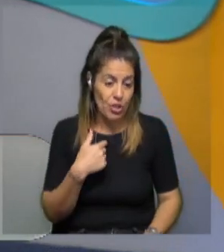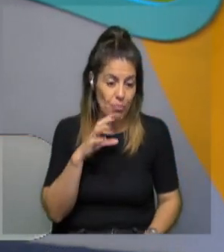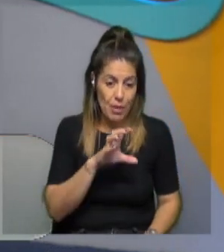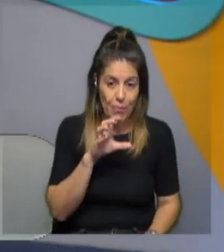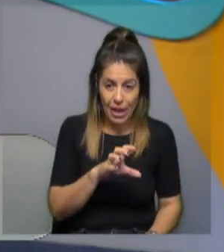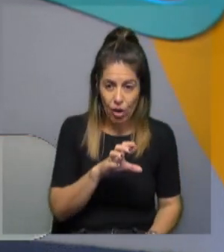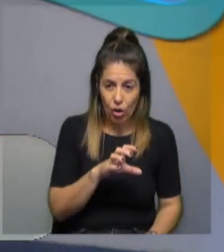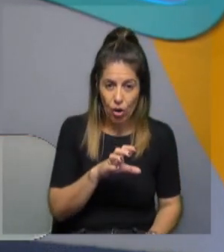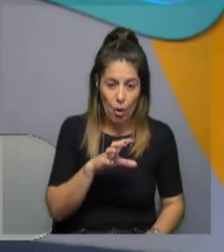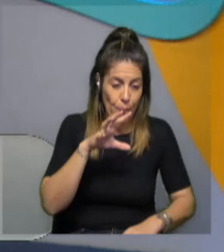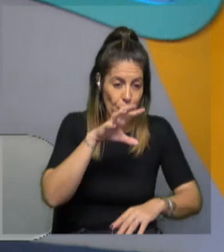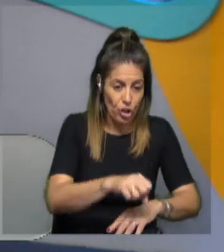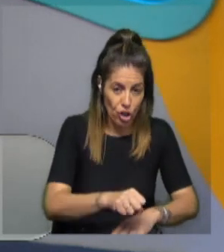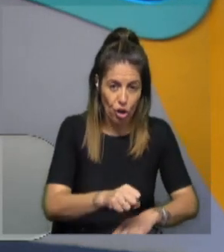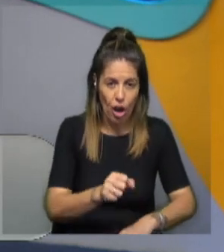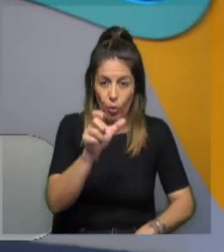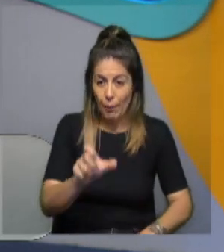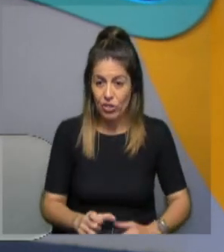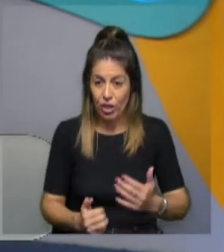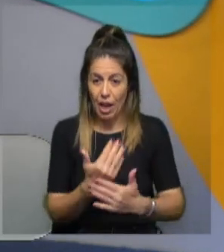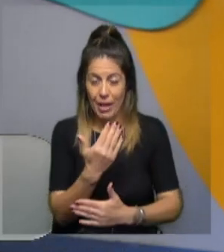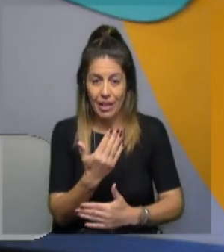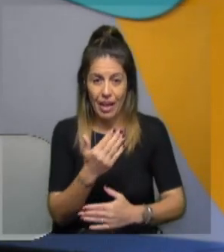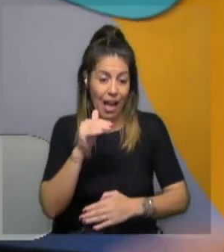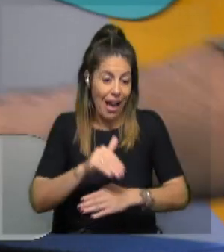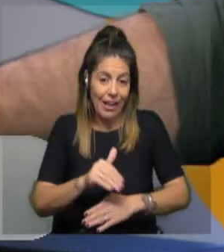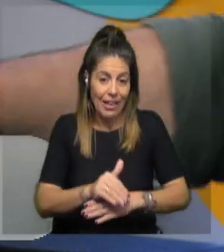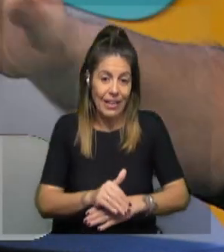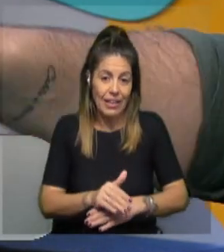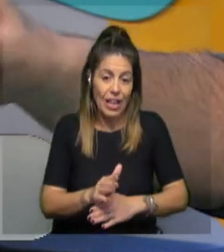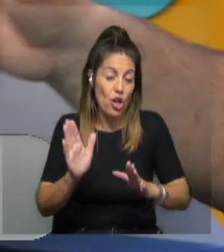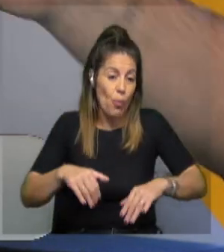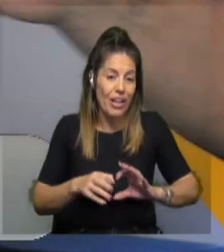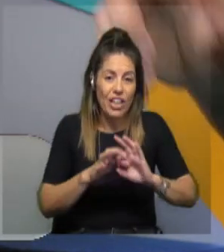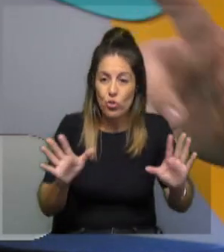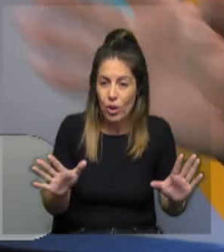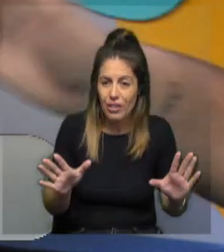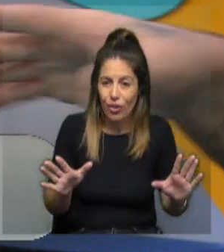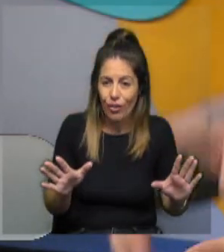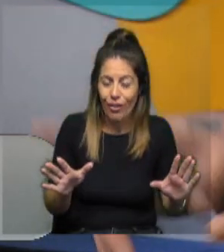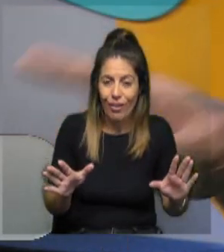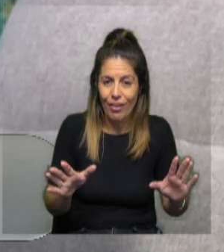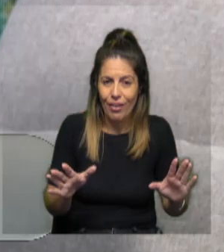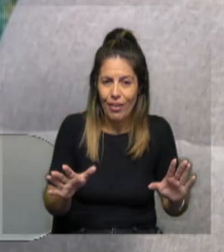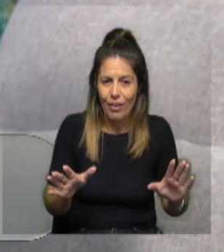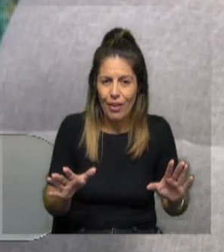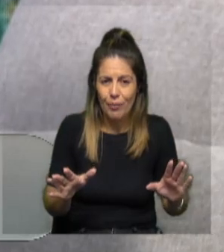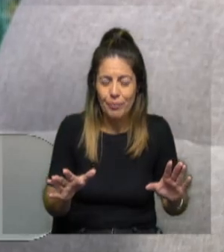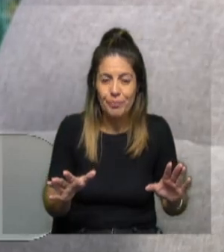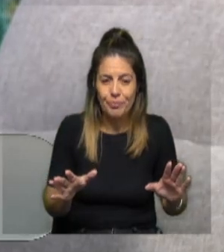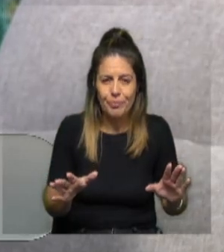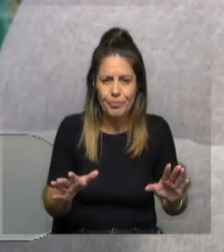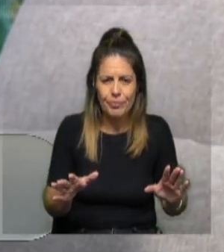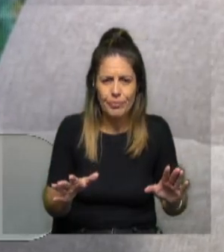a mordidas a una persona a la mañana, sí. A la tarde no puede estar suelto con la posibilidad de agarrar a otro. Pero bueno, en este caso, o sea,